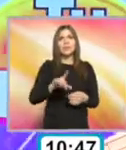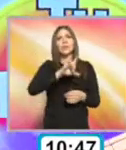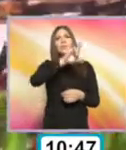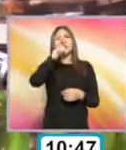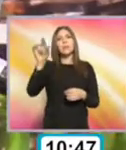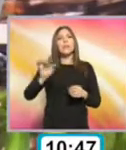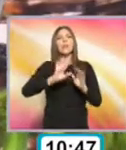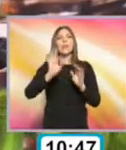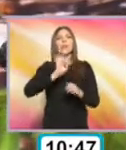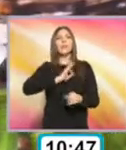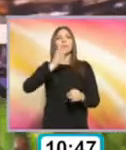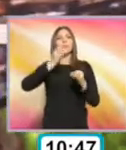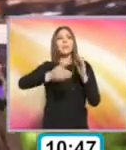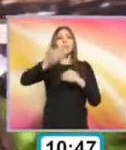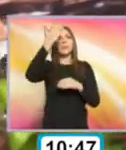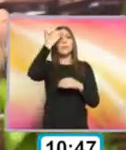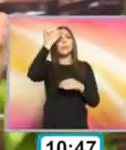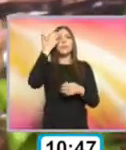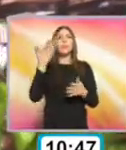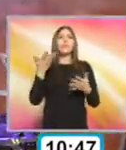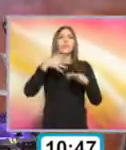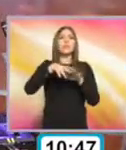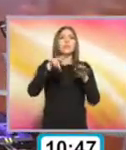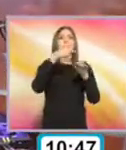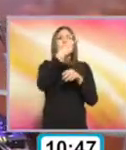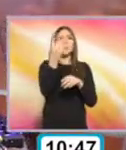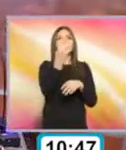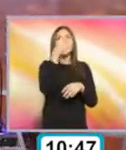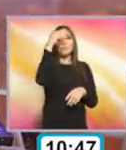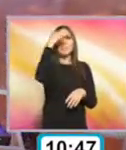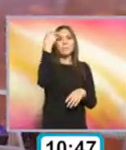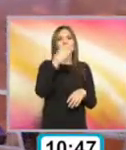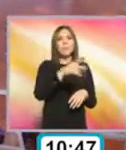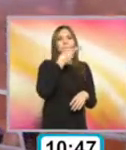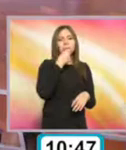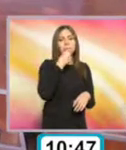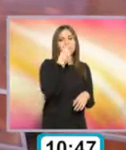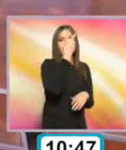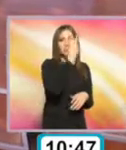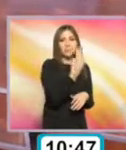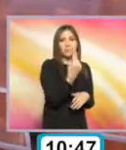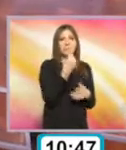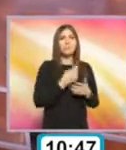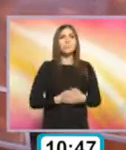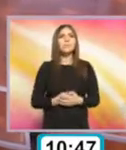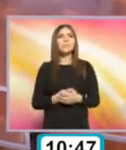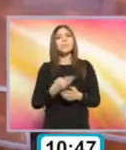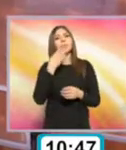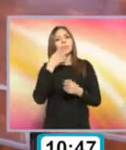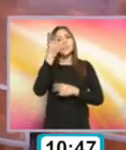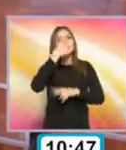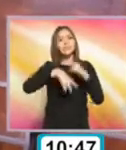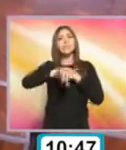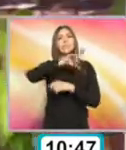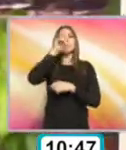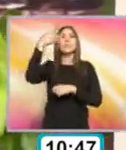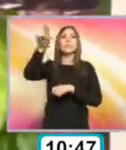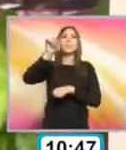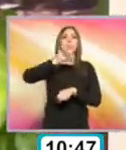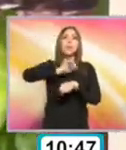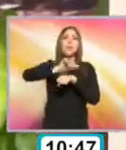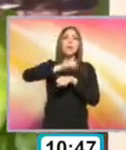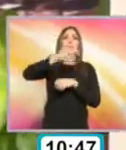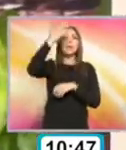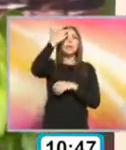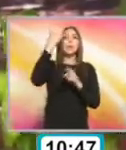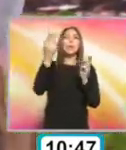que llegamos a nuestros integrantes mexicanos, a Ajax, Armandeus. Bienvenidos. Y en Buenos Aires